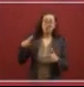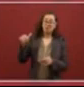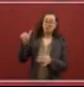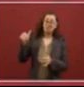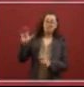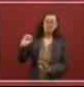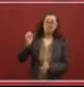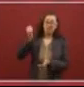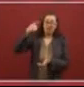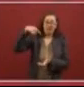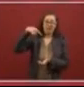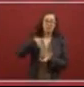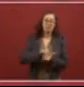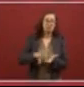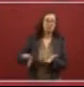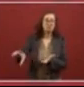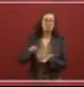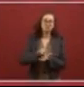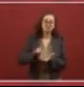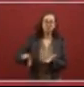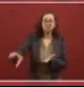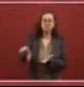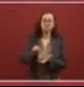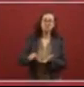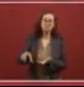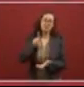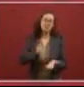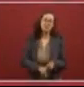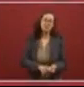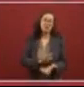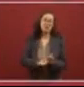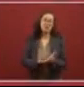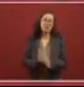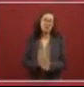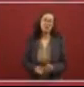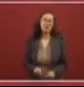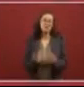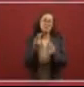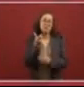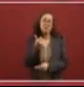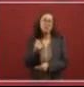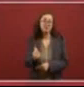Entonces, de ese tamaño eran los negocios que se hacían